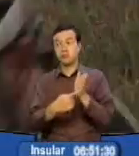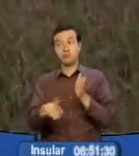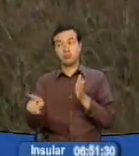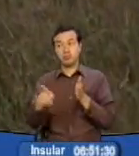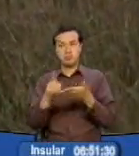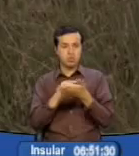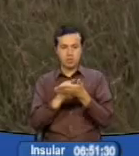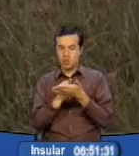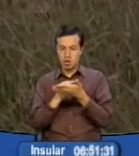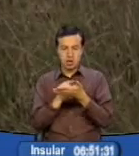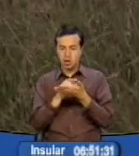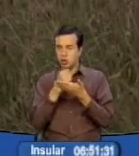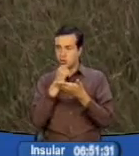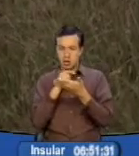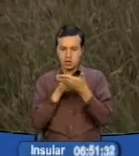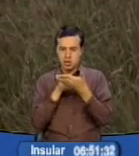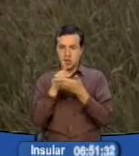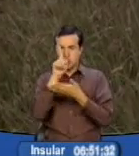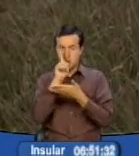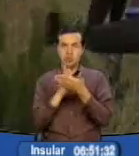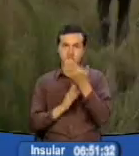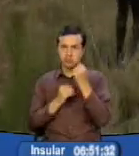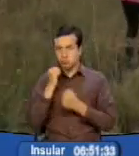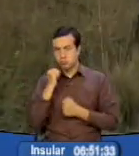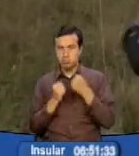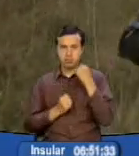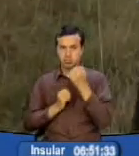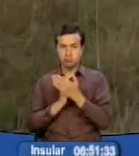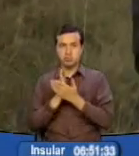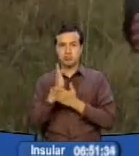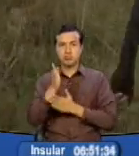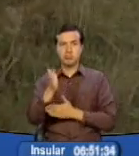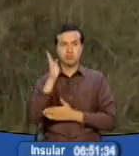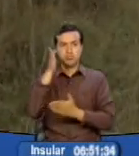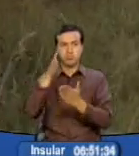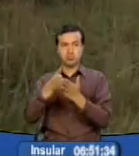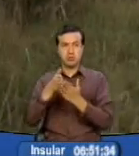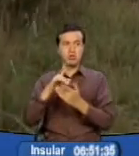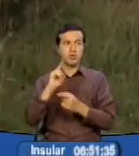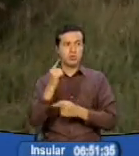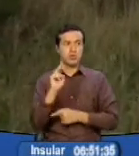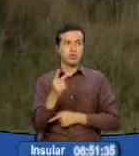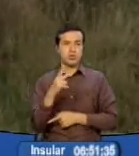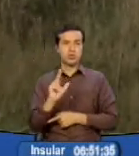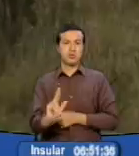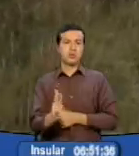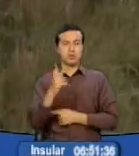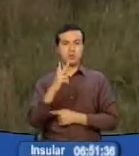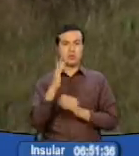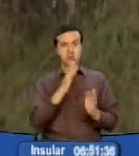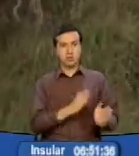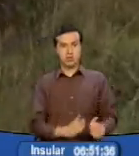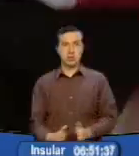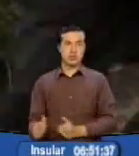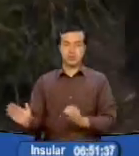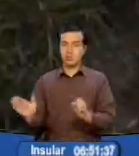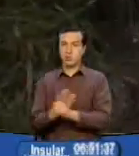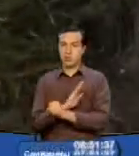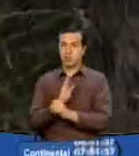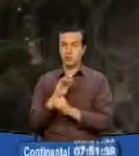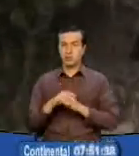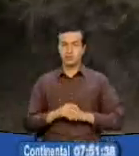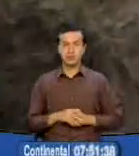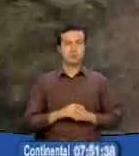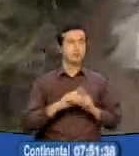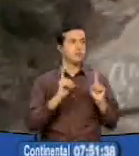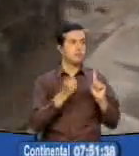ellos escogen y navegan y ven cuál es la mejor opción para llegar del punto de control 1 al 2, al 3, etcétera, para completar todo el recorrido. La